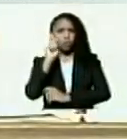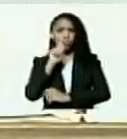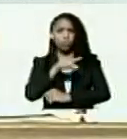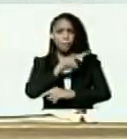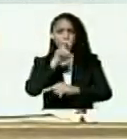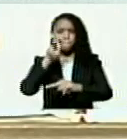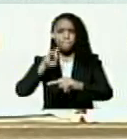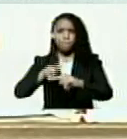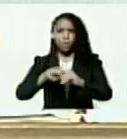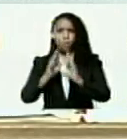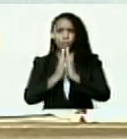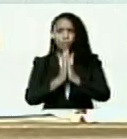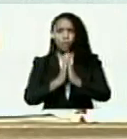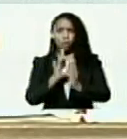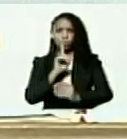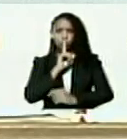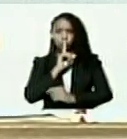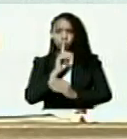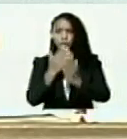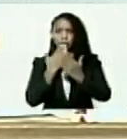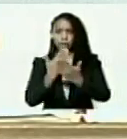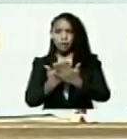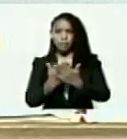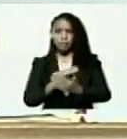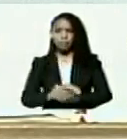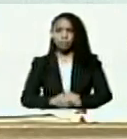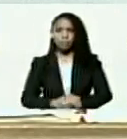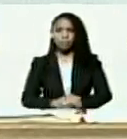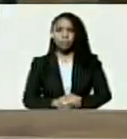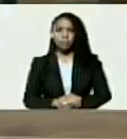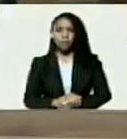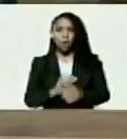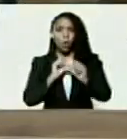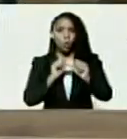y hagan silencio. Gracias, diputado.